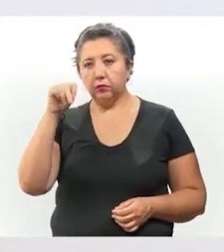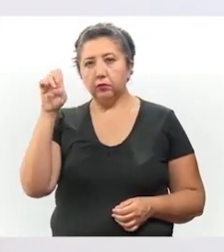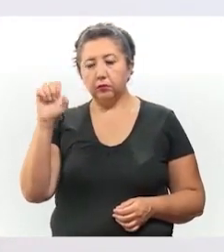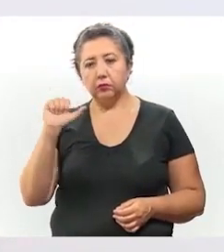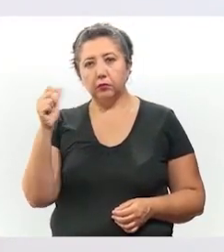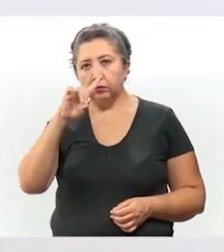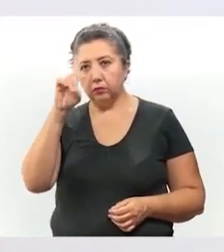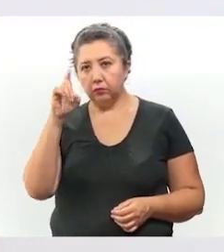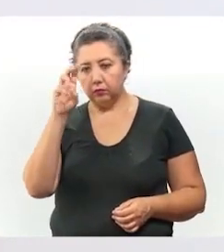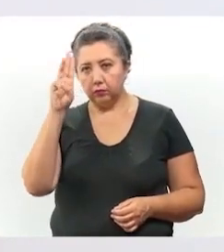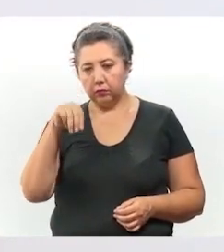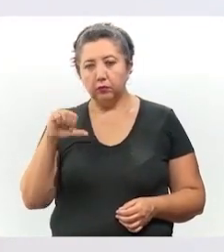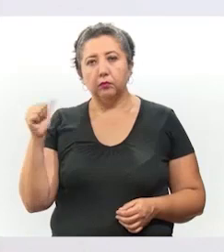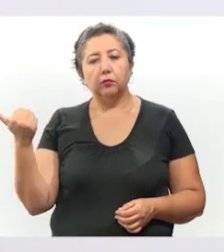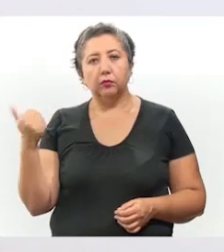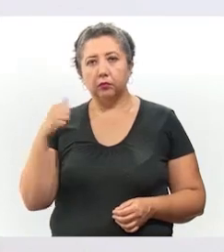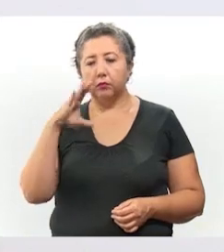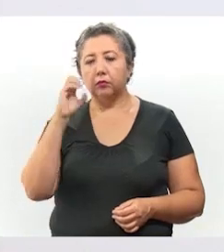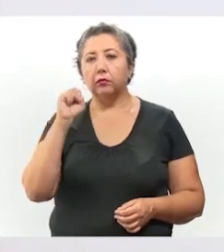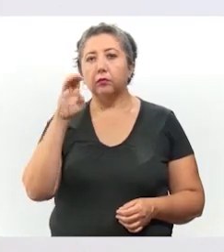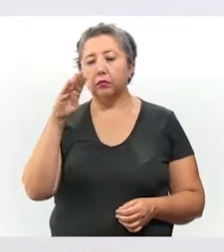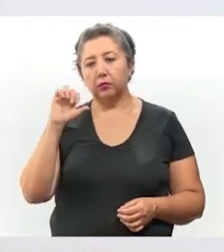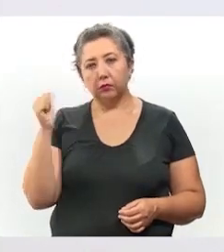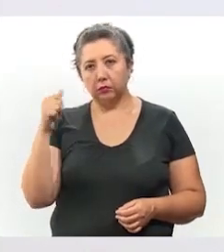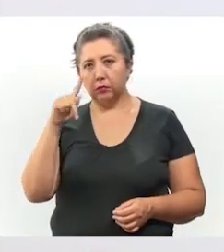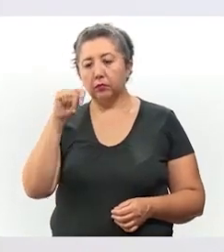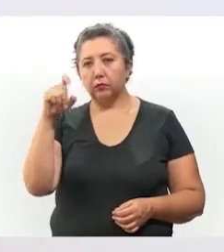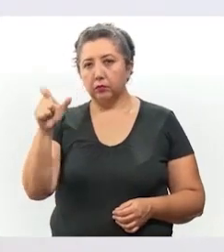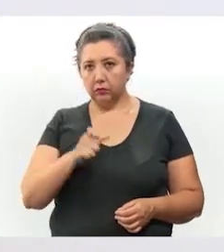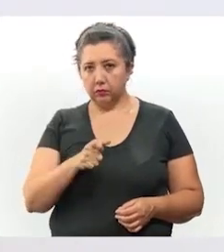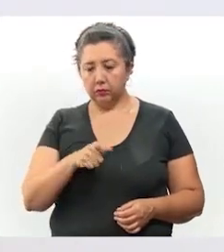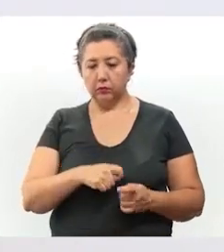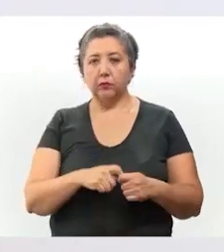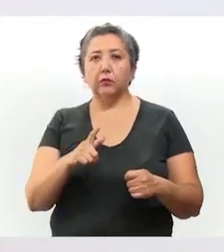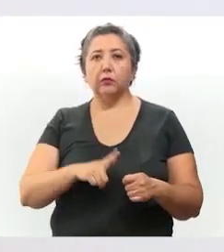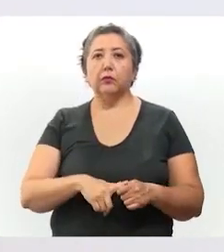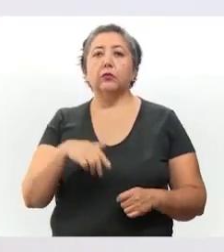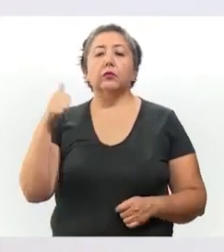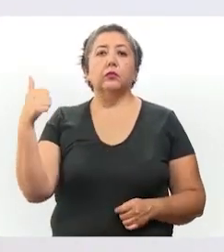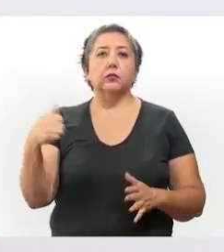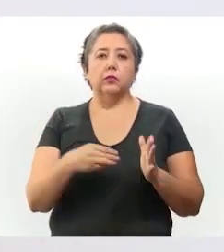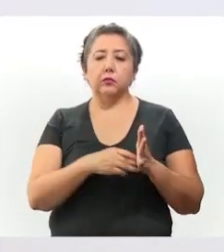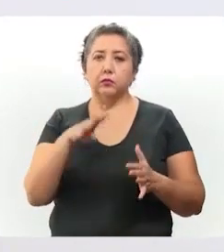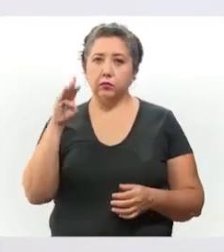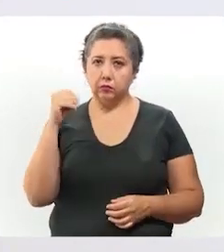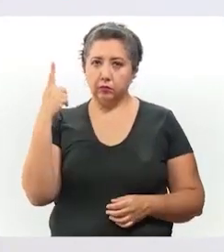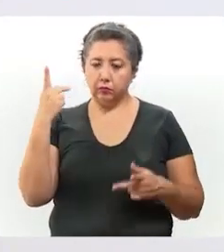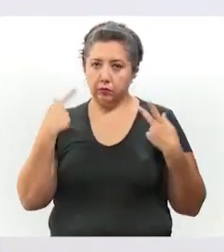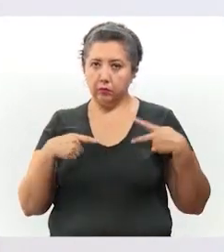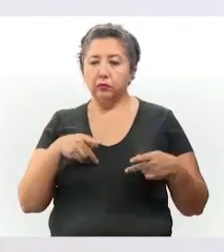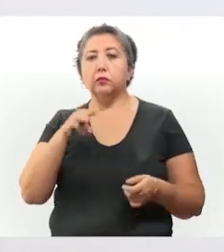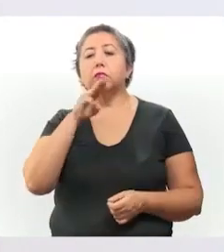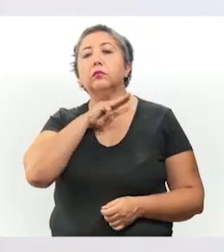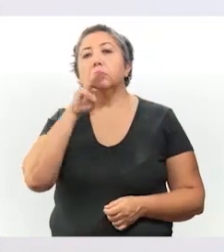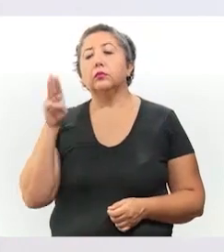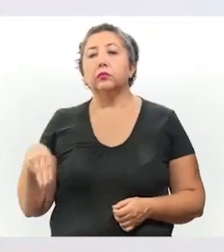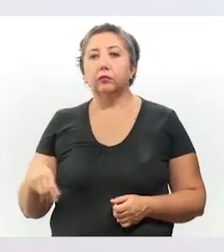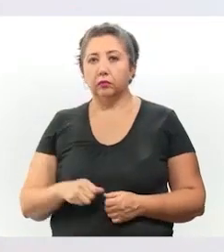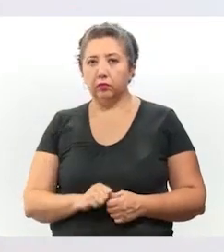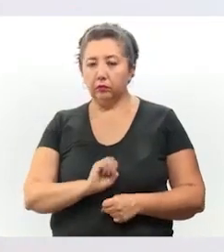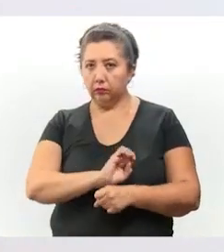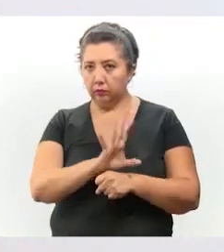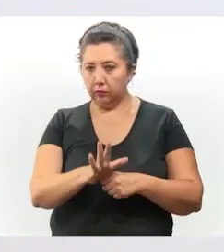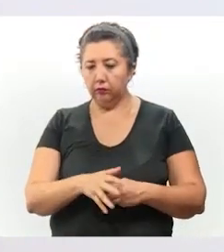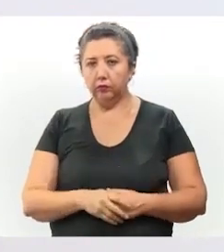en Silán de Bravo, 1 en Peto y 1 en Canzacap y 1 en Tecash. En total son 6.091 las personas fallecidas a causa